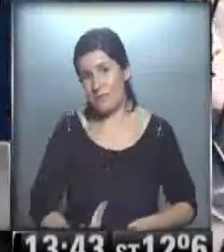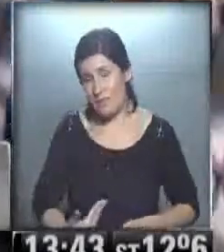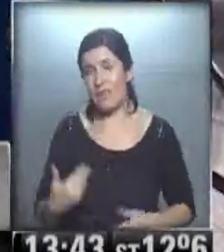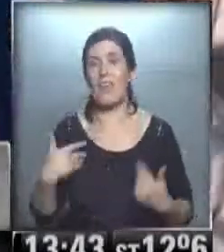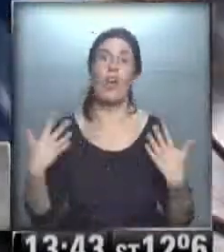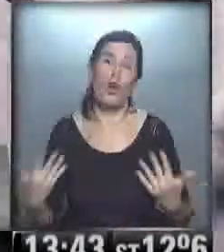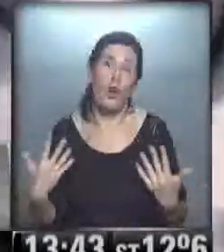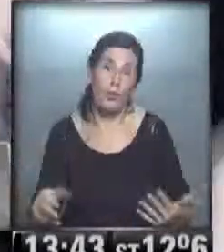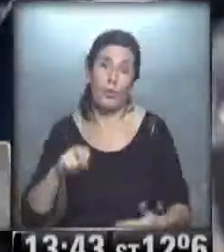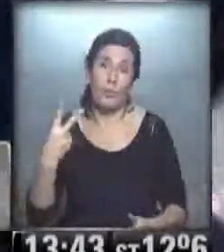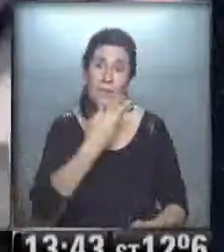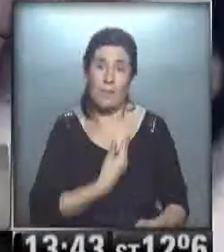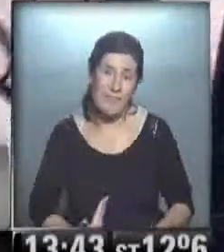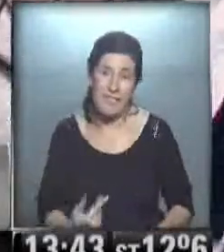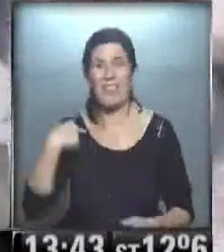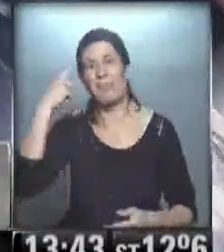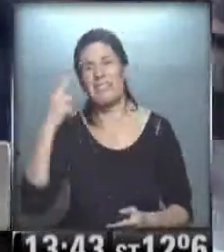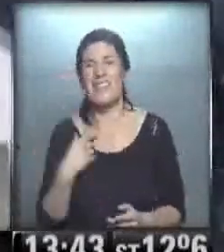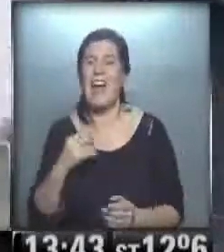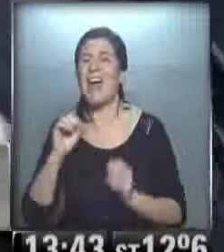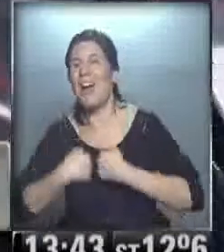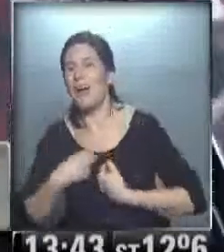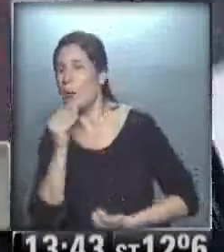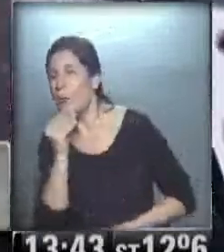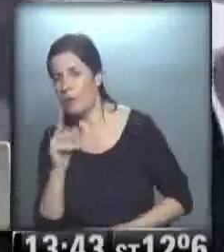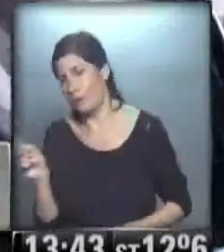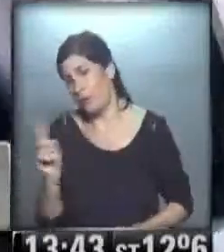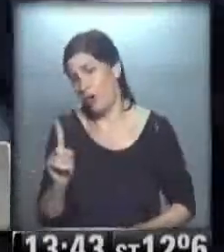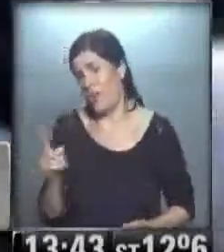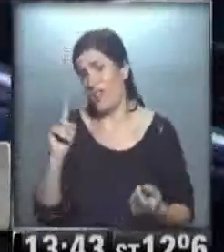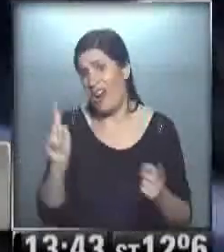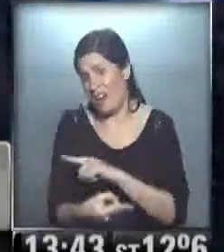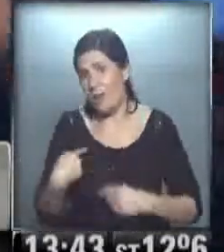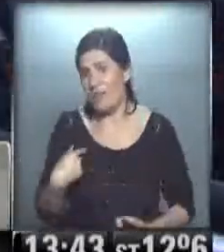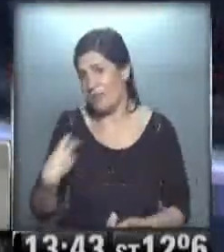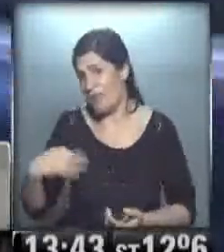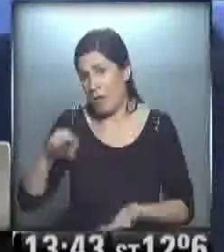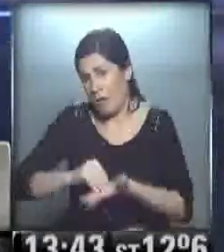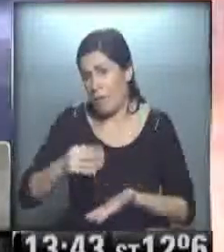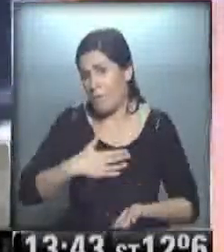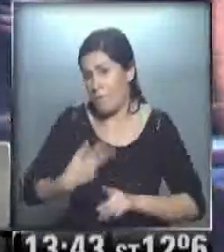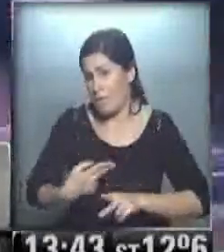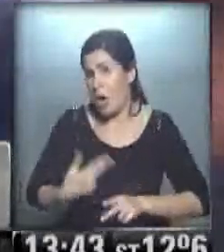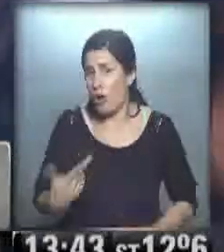no ha tenido como motivación ocultar el bien, sino todo lo contrario. Presentación entonces